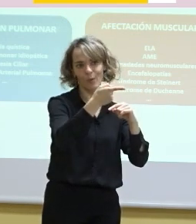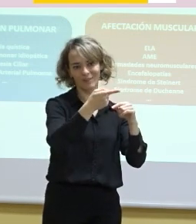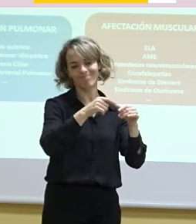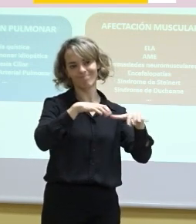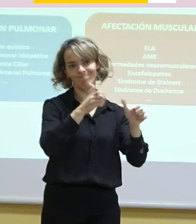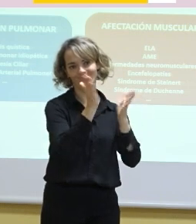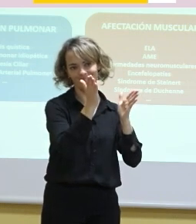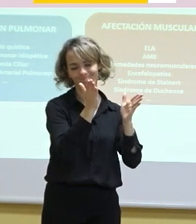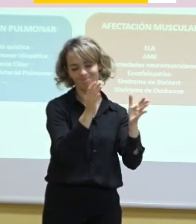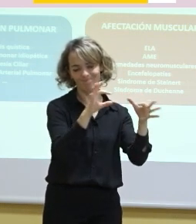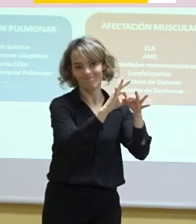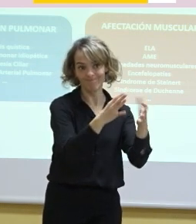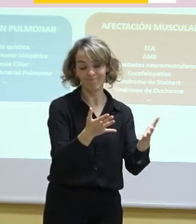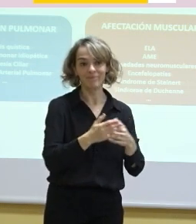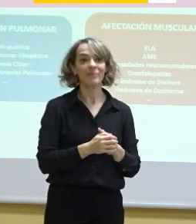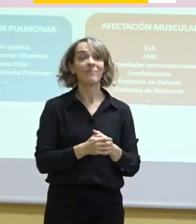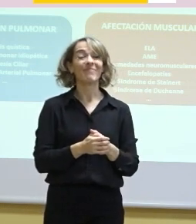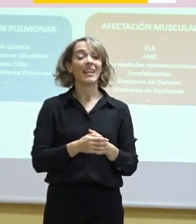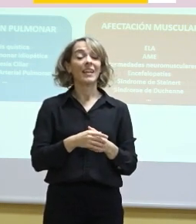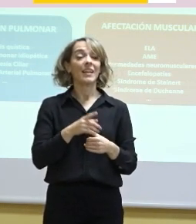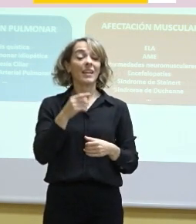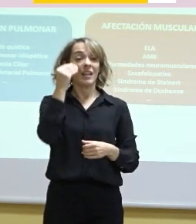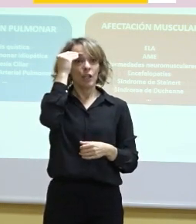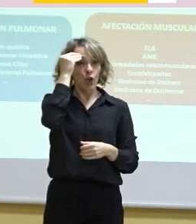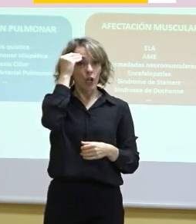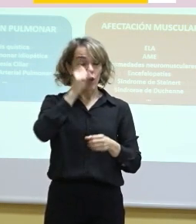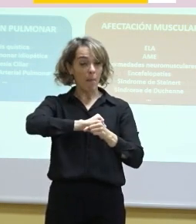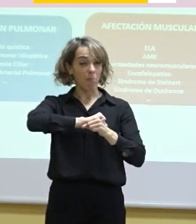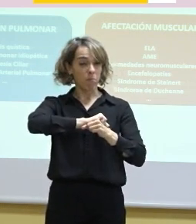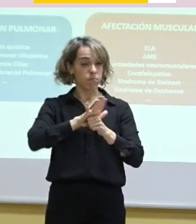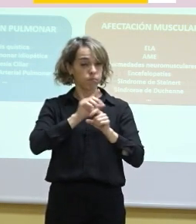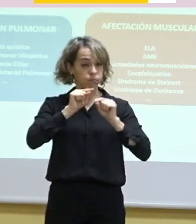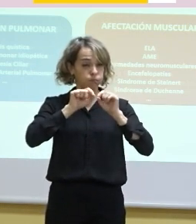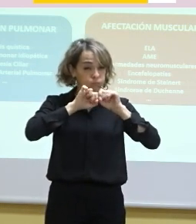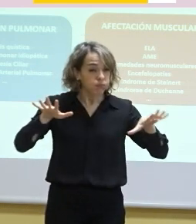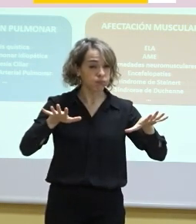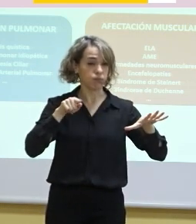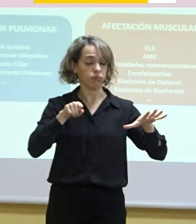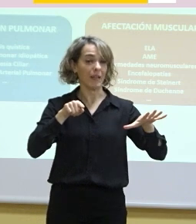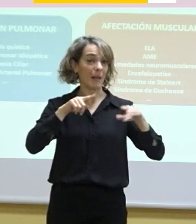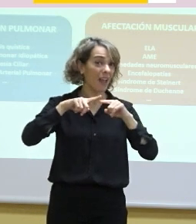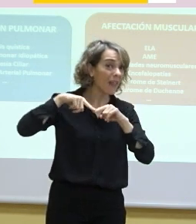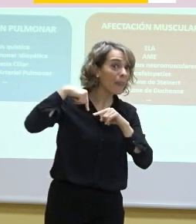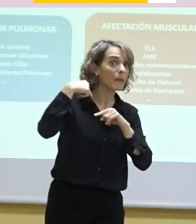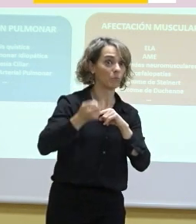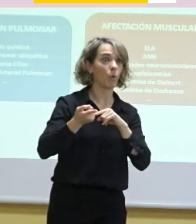También cada vez estamos más frecuentes. Yo creo que después de la pandemia que tuvimos con el COVID, muchas de estas